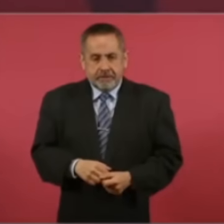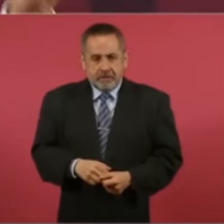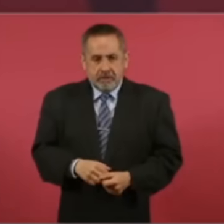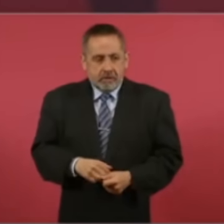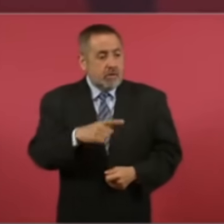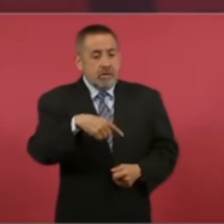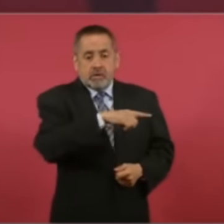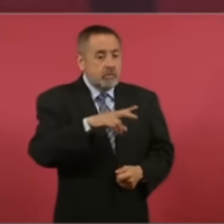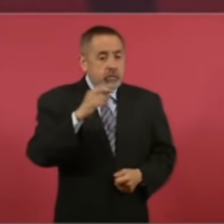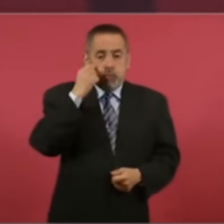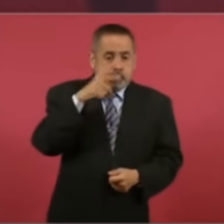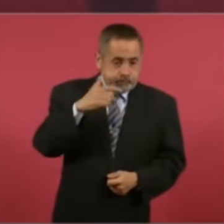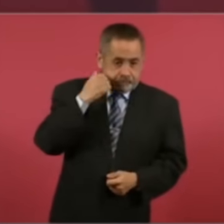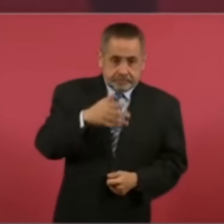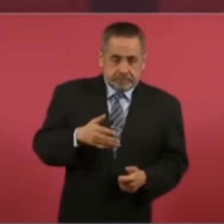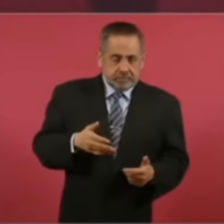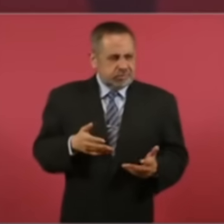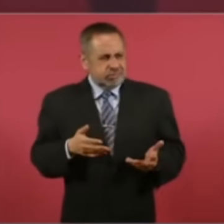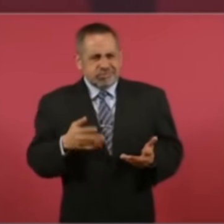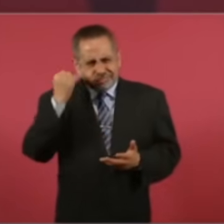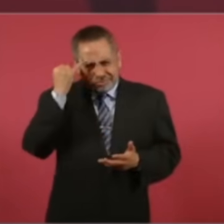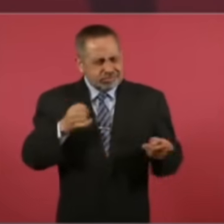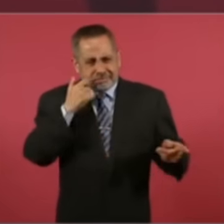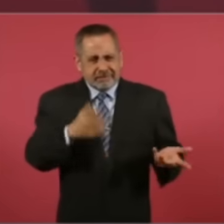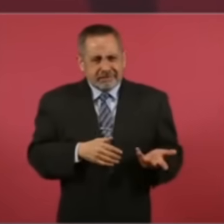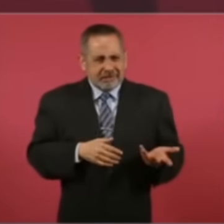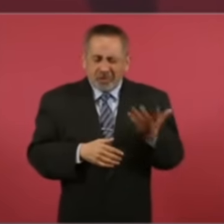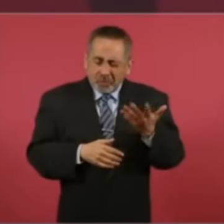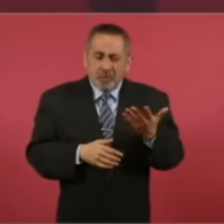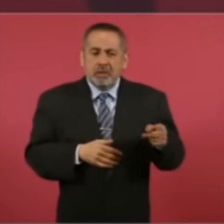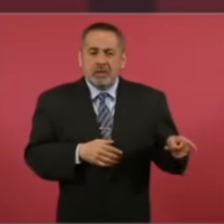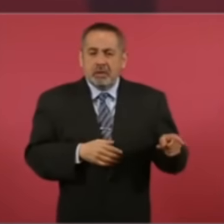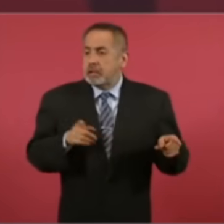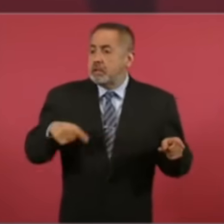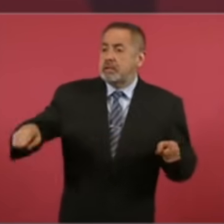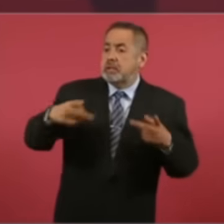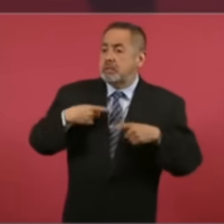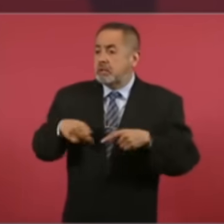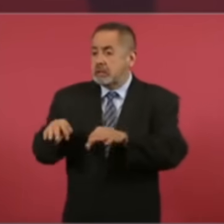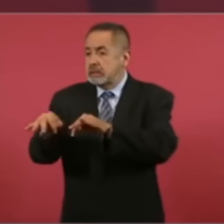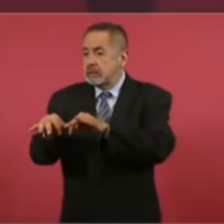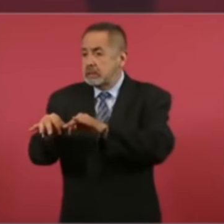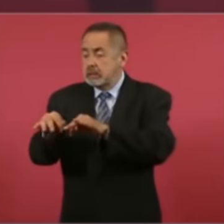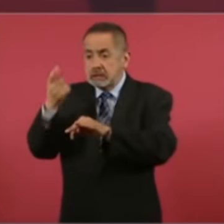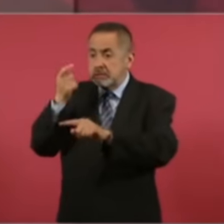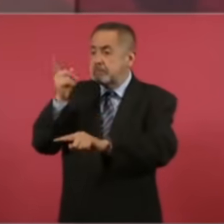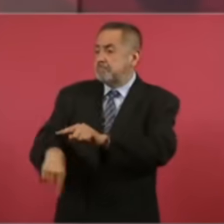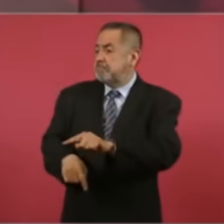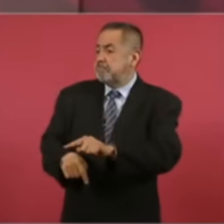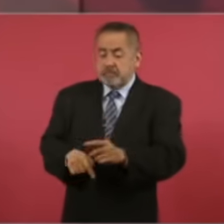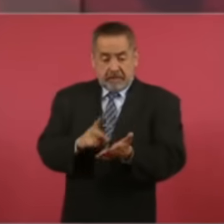Pero ¿cómo? Imagínense quitarle a los trabajadores un